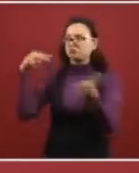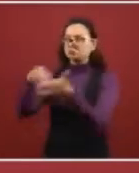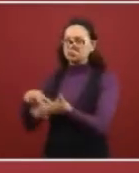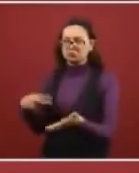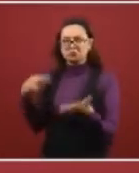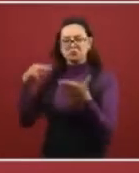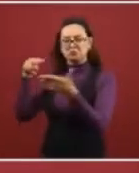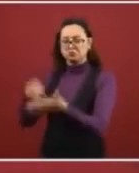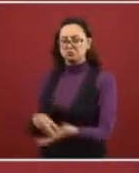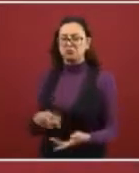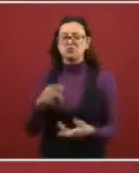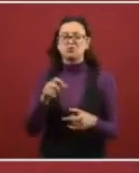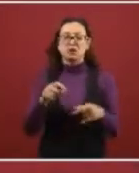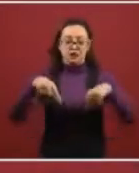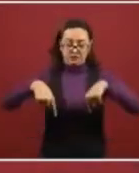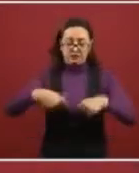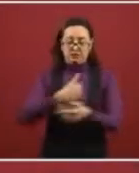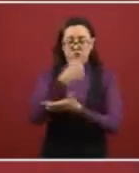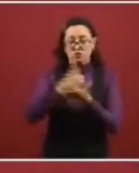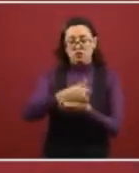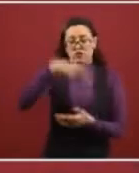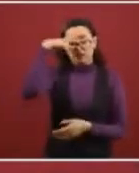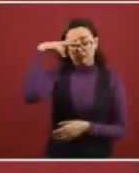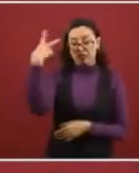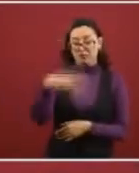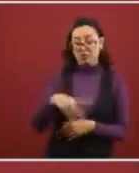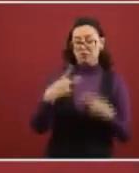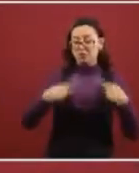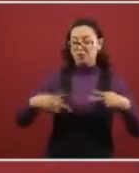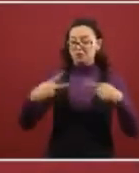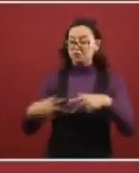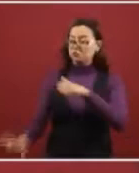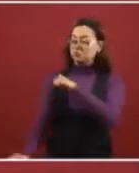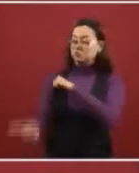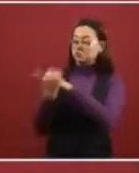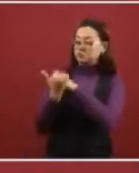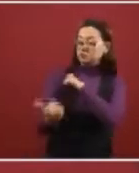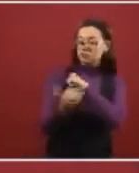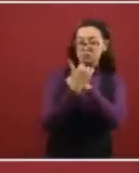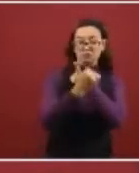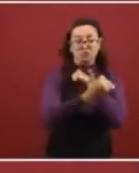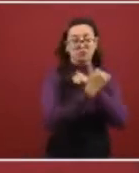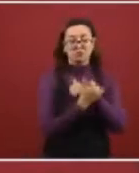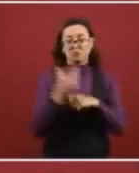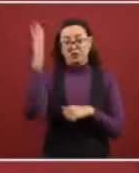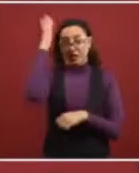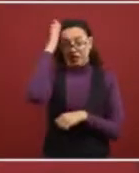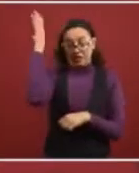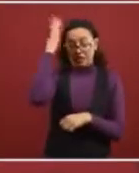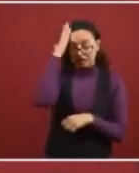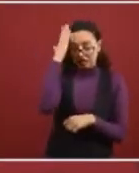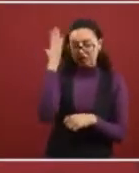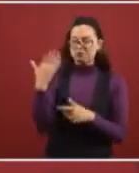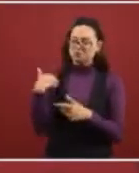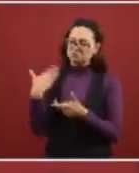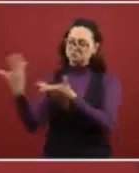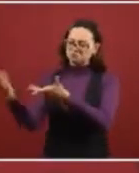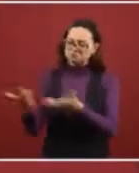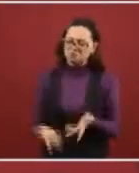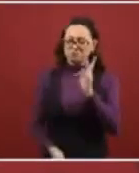recibiendo en Ciudad de México a los, digamos, a los productores o los líderes de los productores de